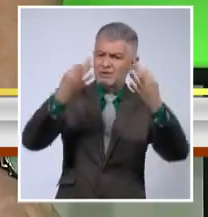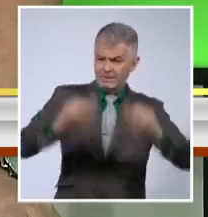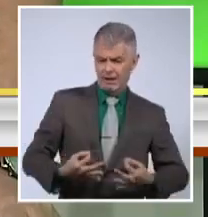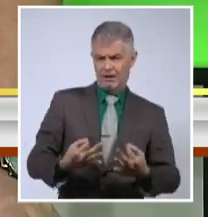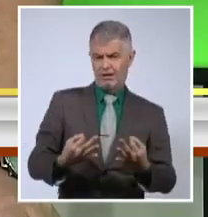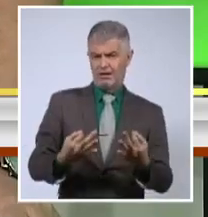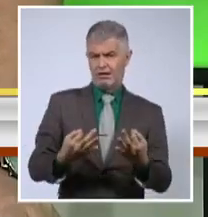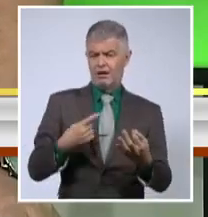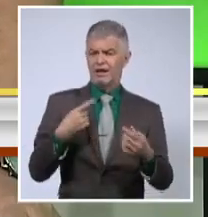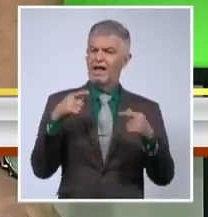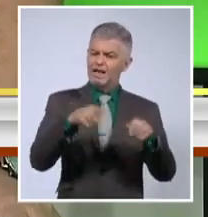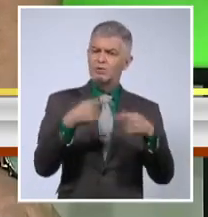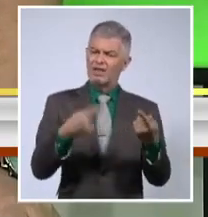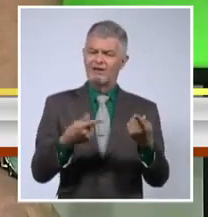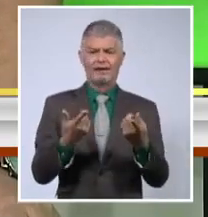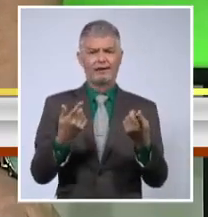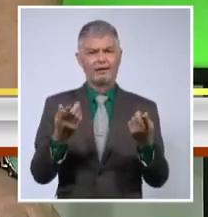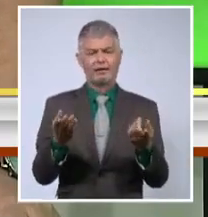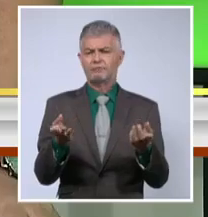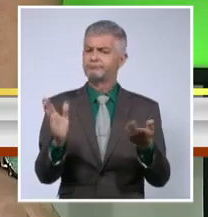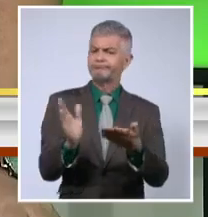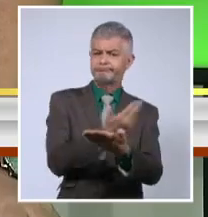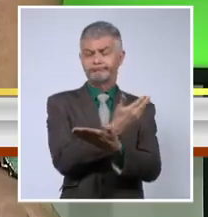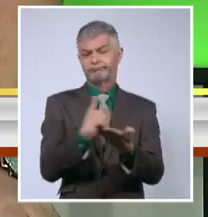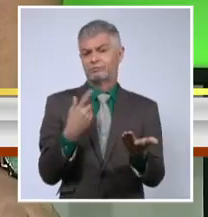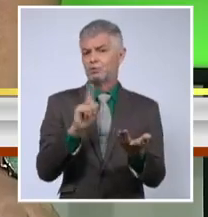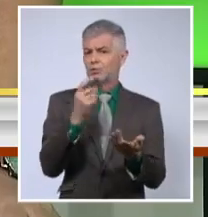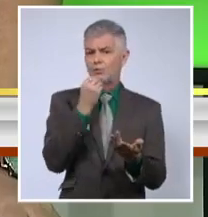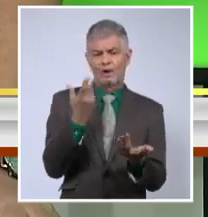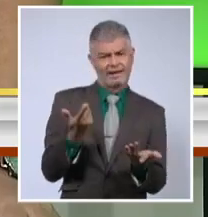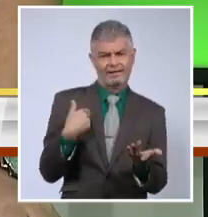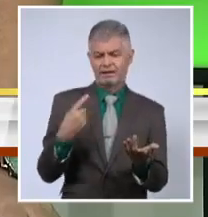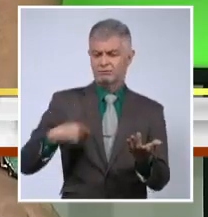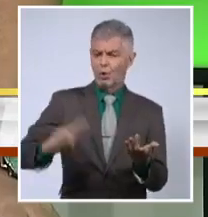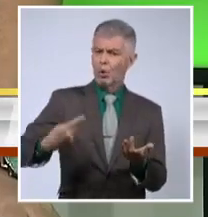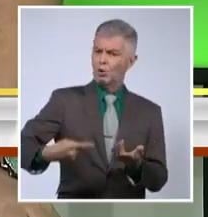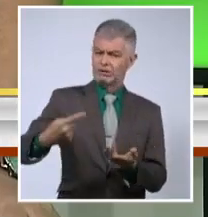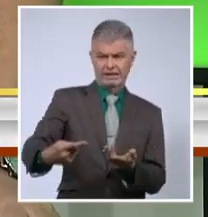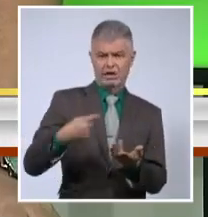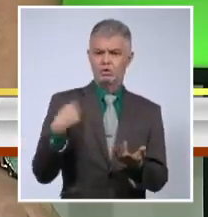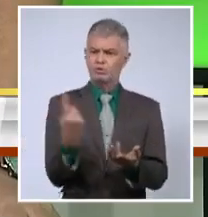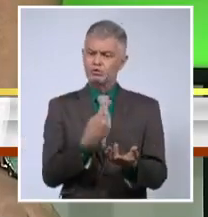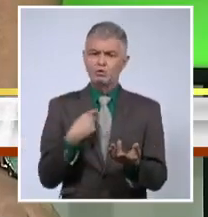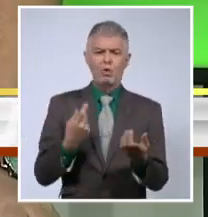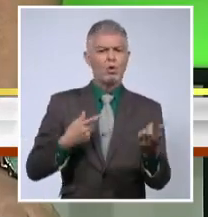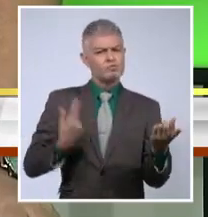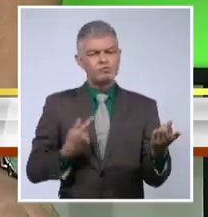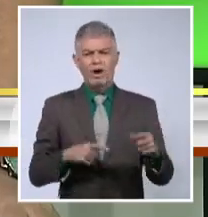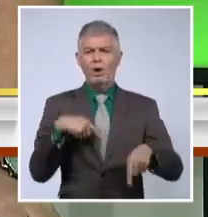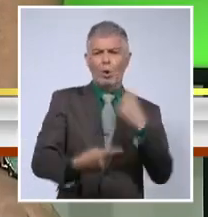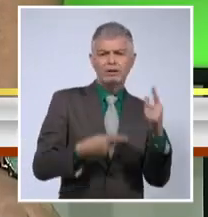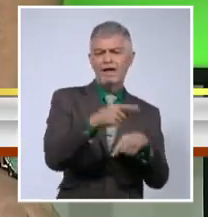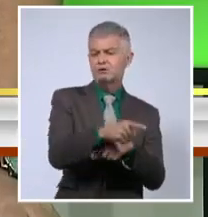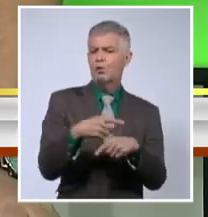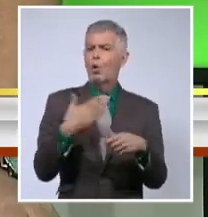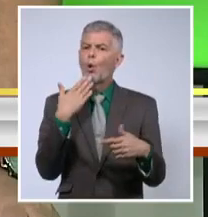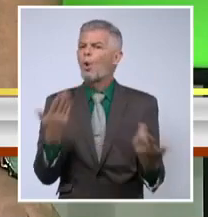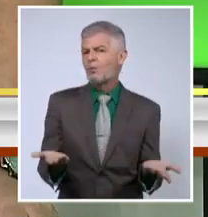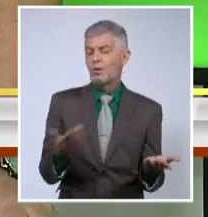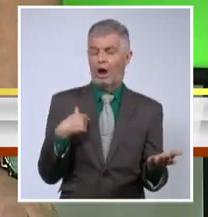derrotar todo eso en el día a día. Hay que derrotarlo en lo que hacemos cada día, hay que derrotarlo como lo estamos derrotando, hay que derrotarlo haciendo las cosas